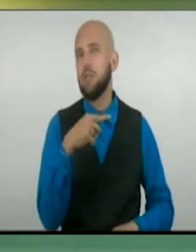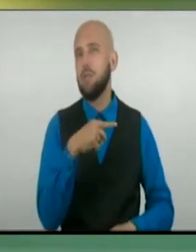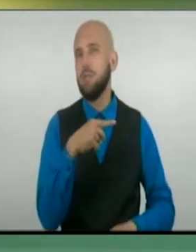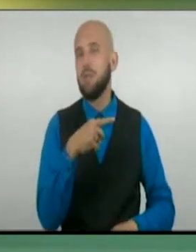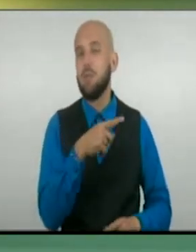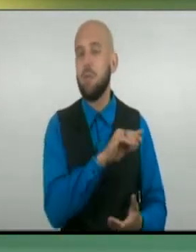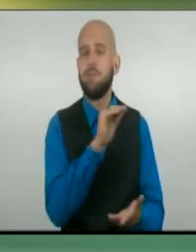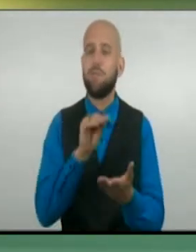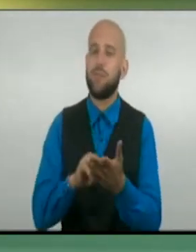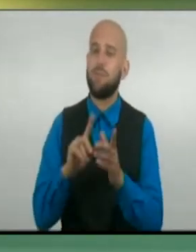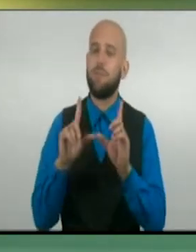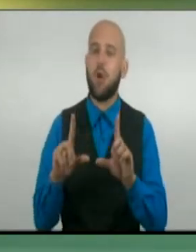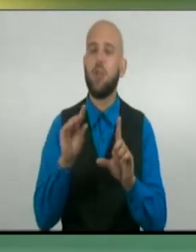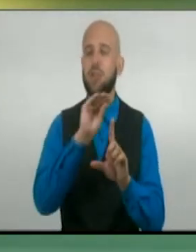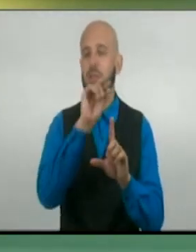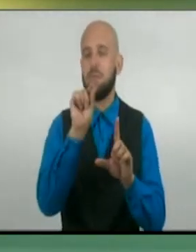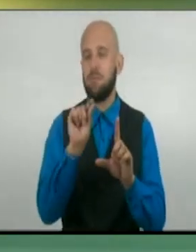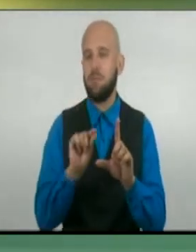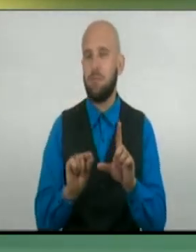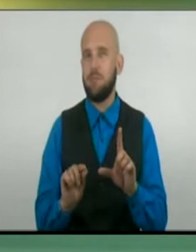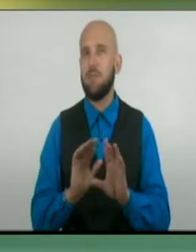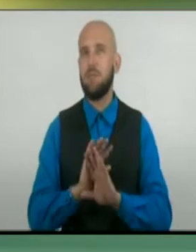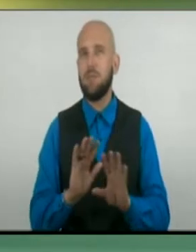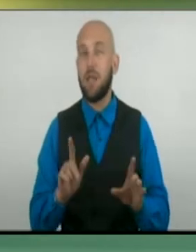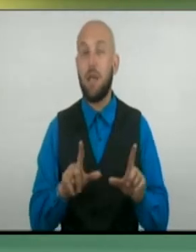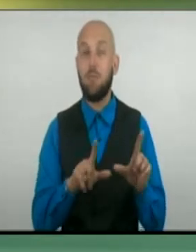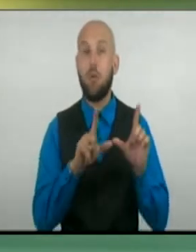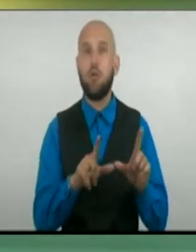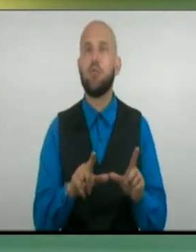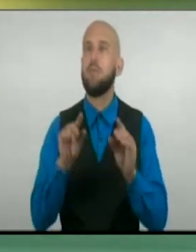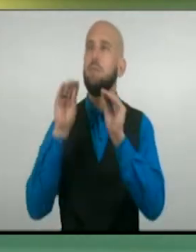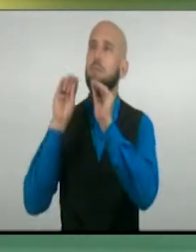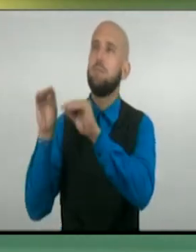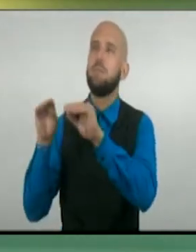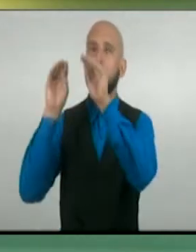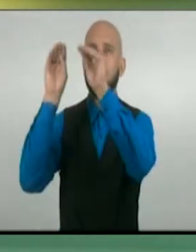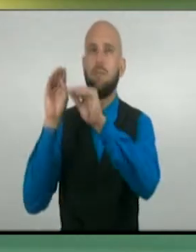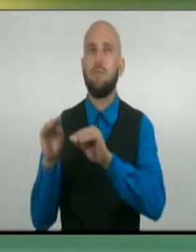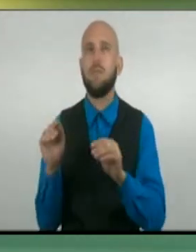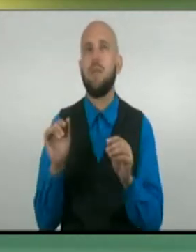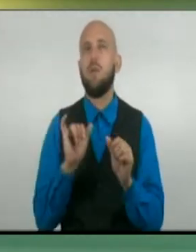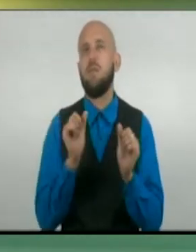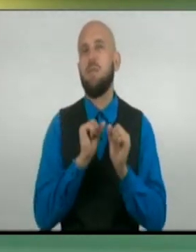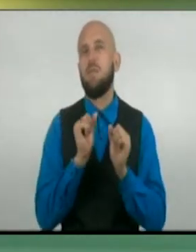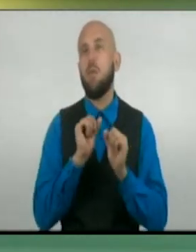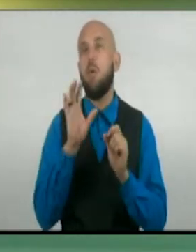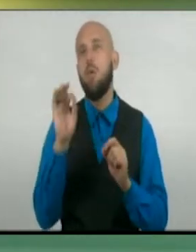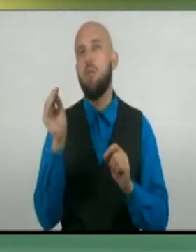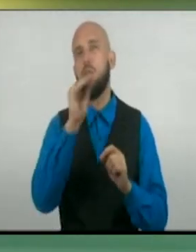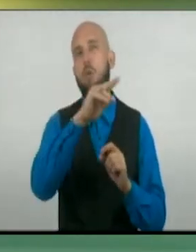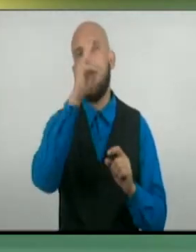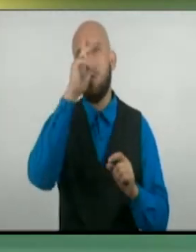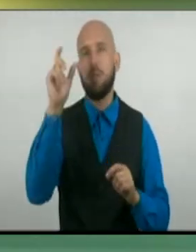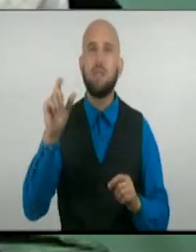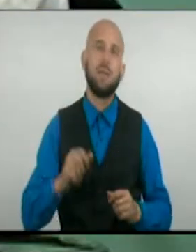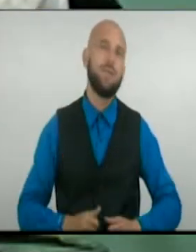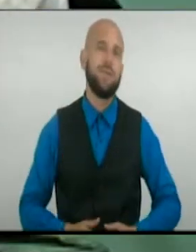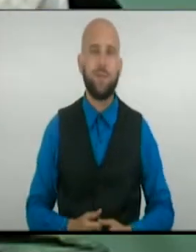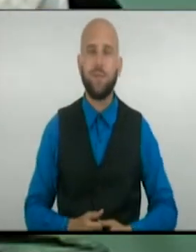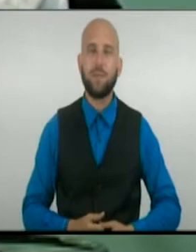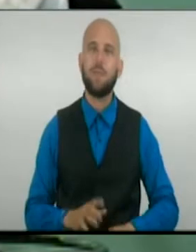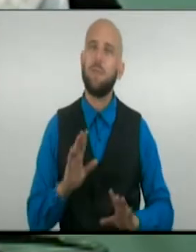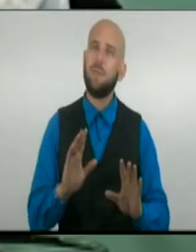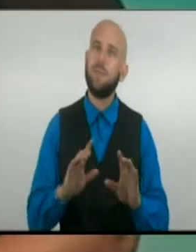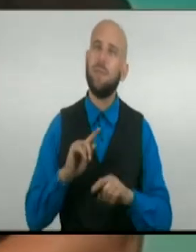bolsa y al final que pasa todo este proceso la bolsa se libera y puede ser enviada a los hospitales para una transfusión segura si una